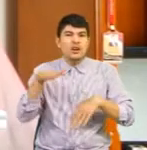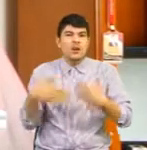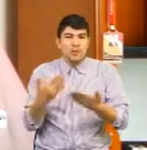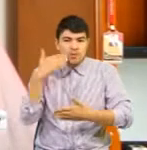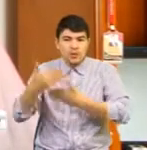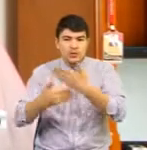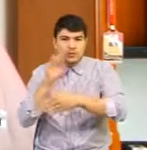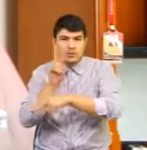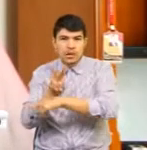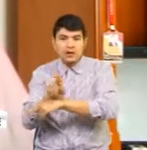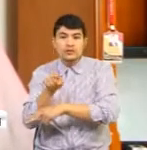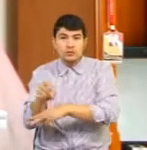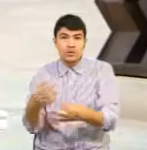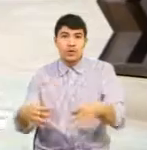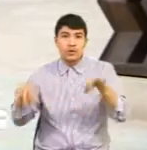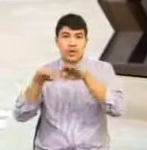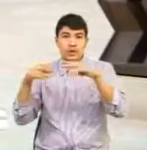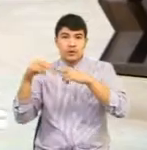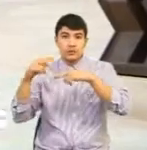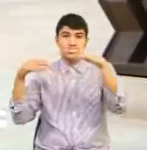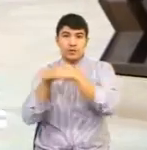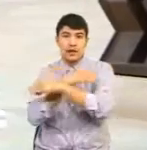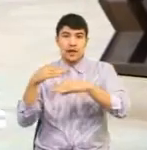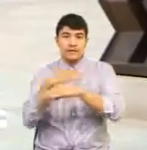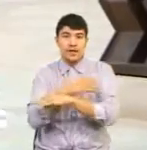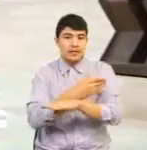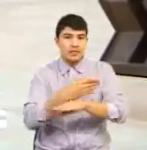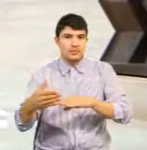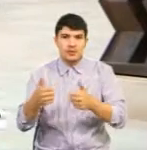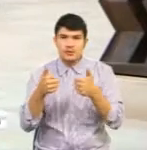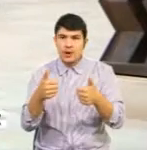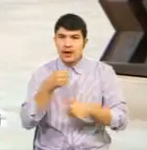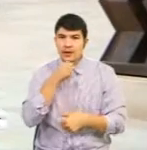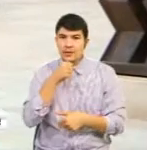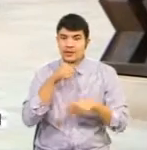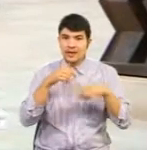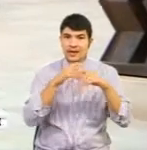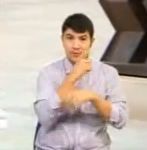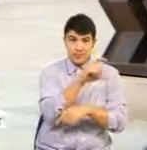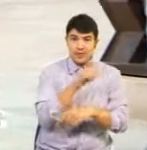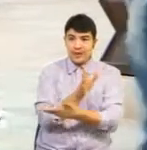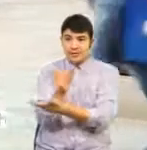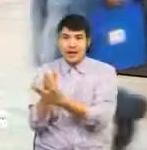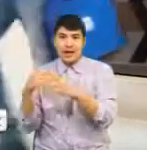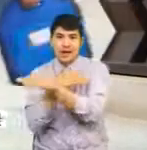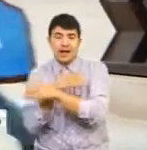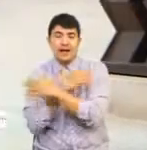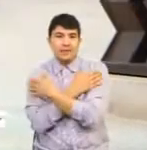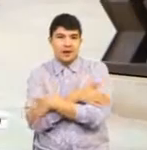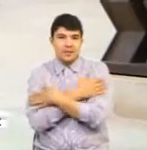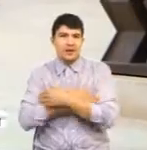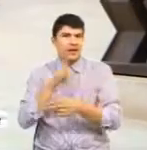también de esta importante vía tener esta muy buena noticia en la vida pamplona cúcuta ahora tienen una próxima